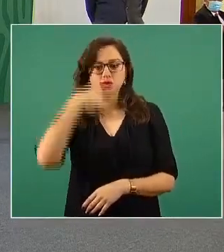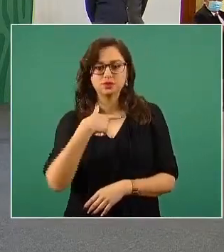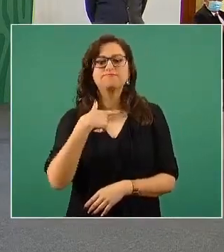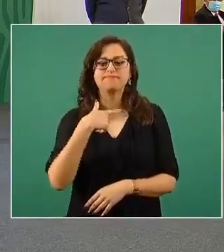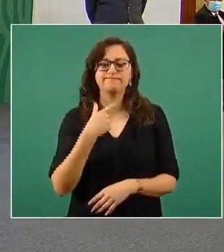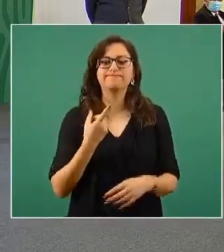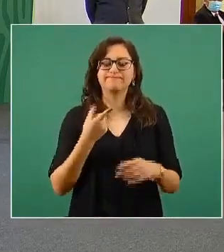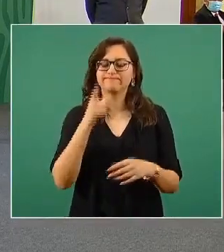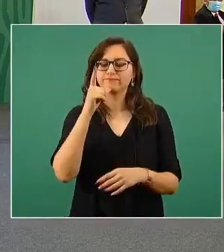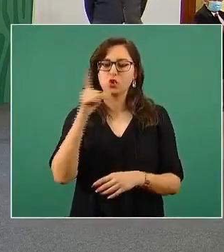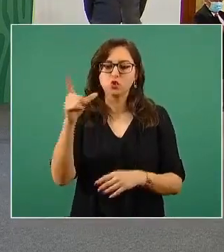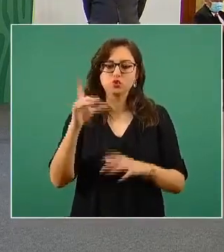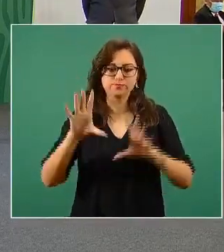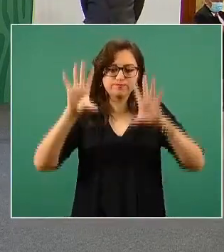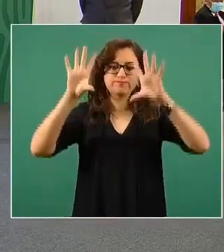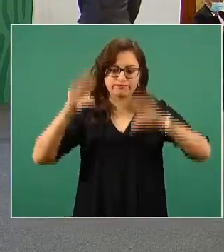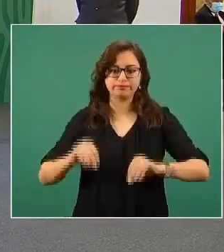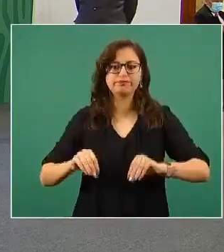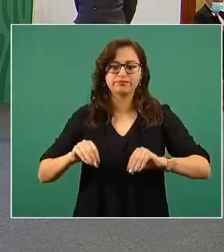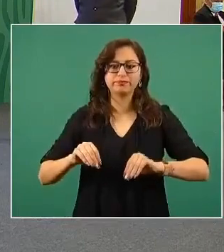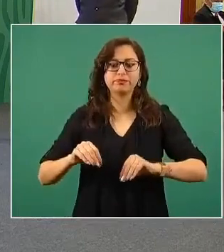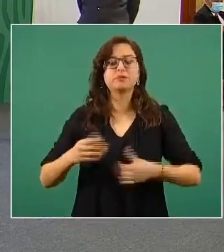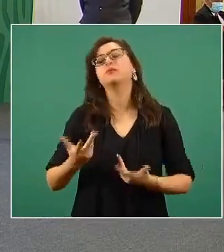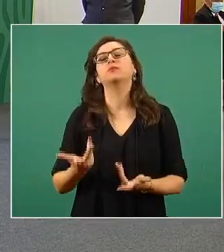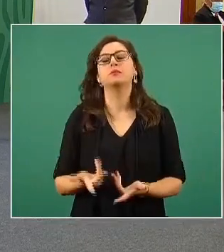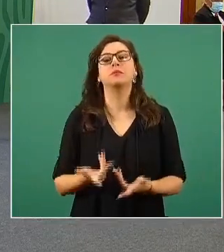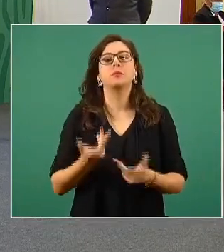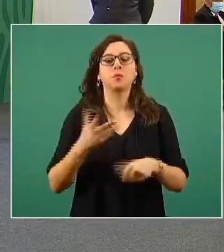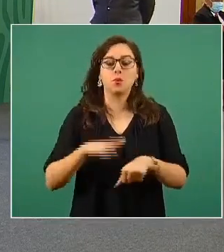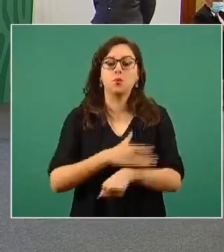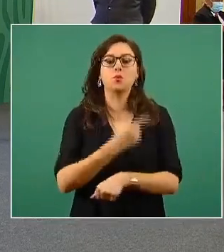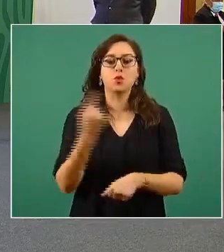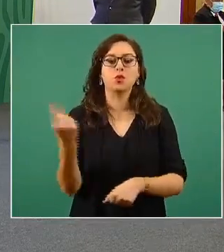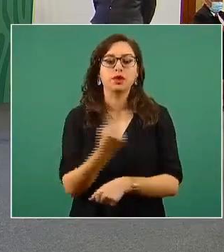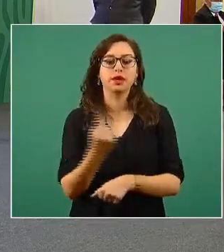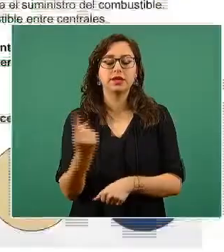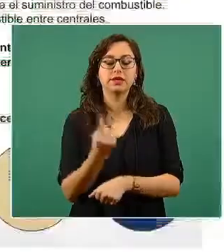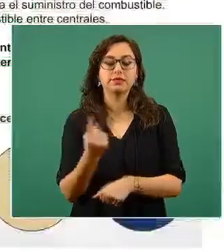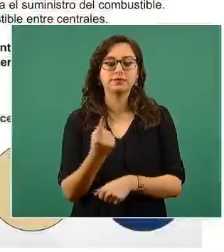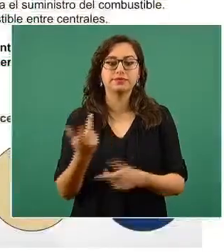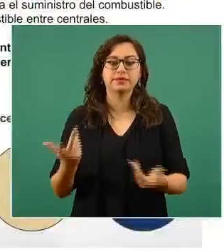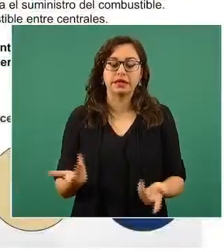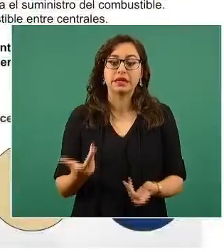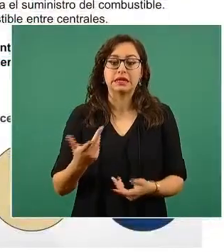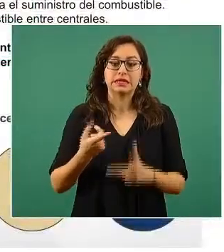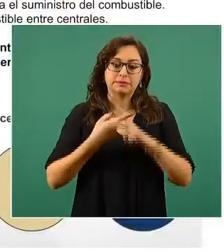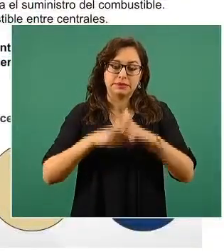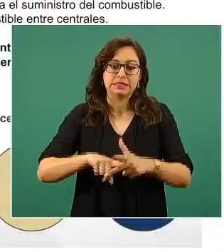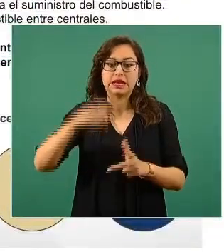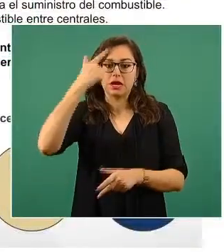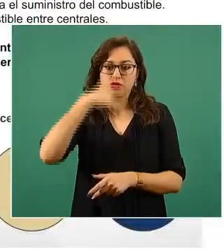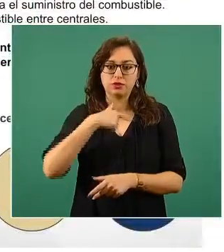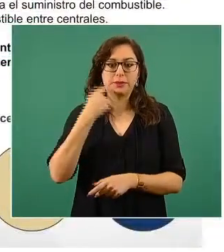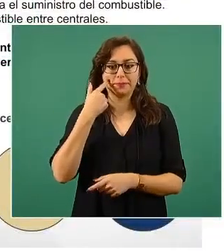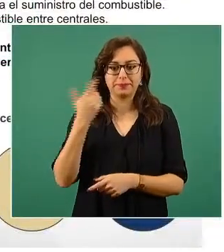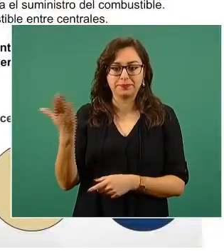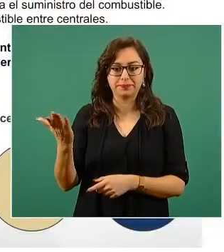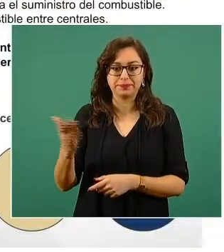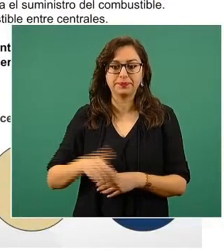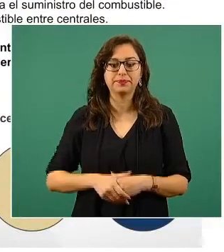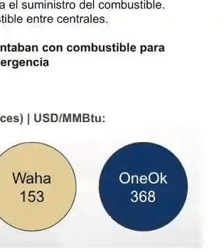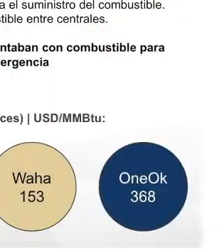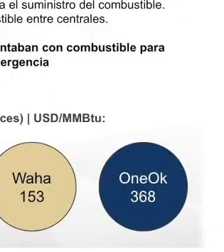de suministro, y esos cortes empiezan precisamente ya en la noche. Por eso a las 6 de la mañana del día